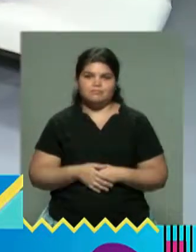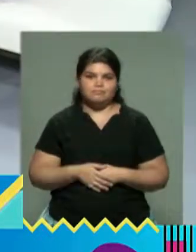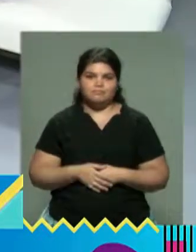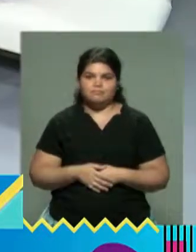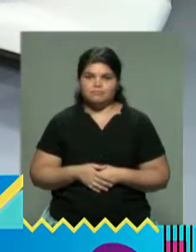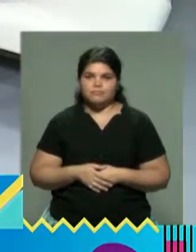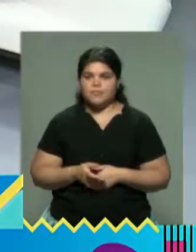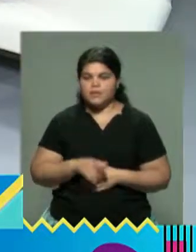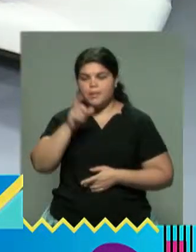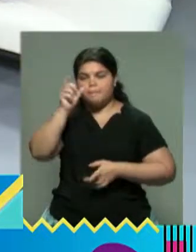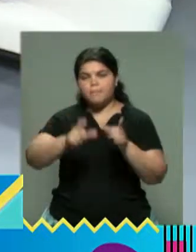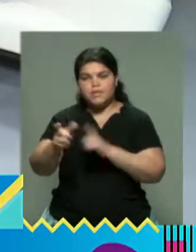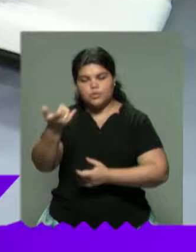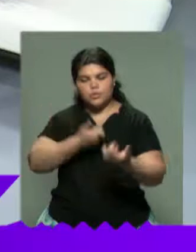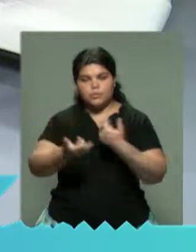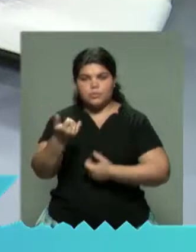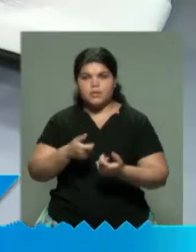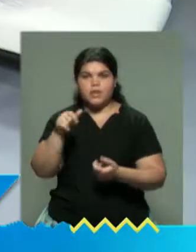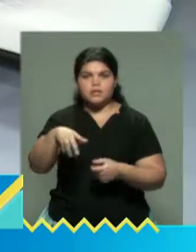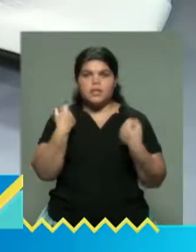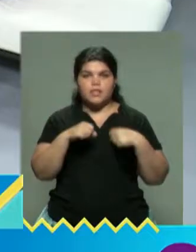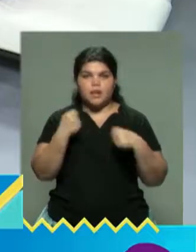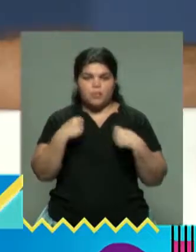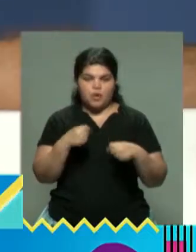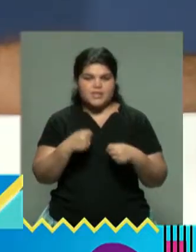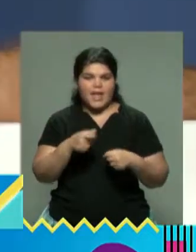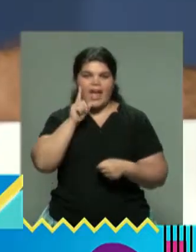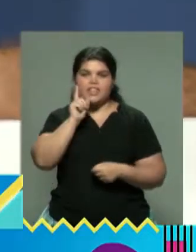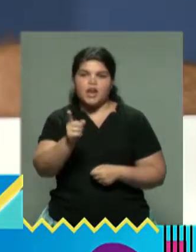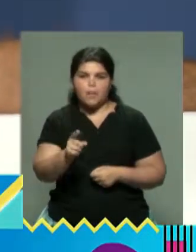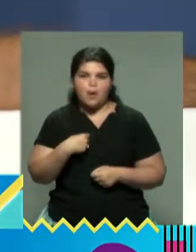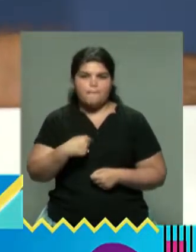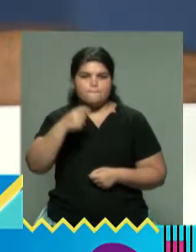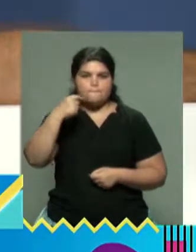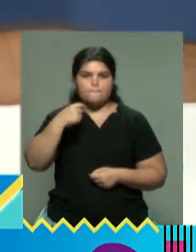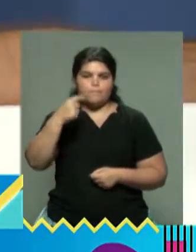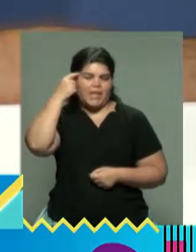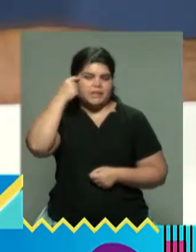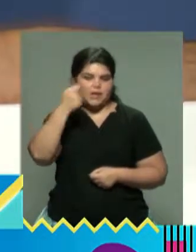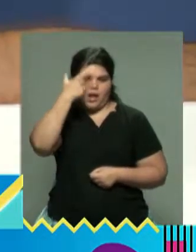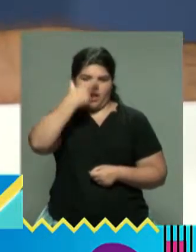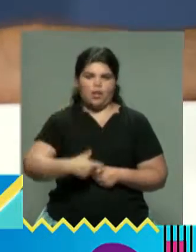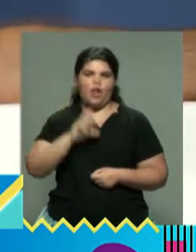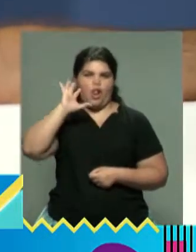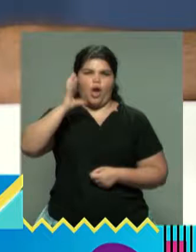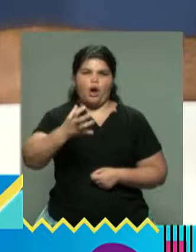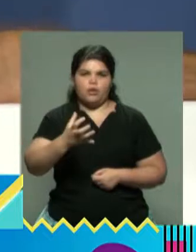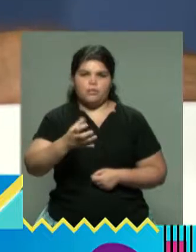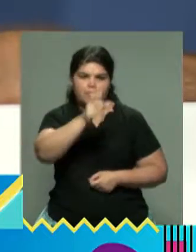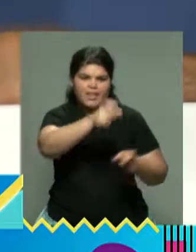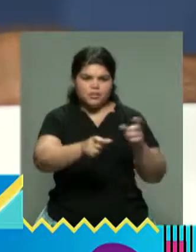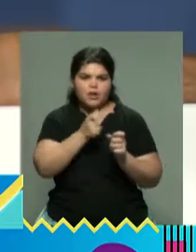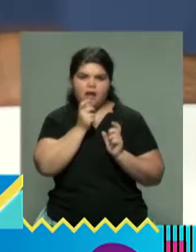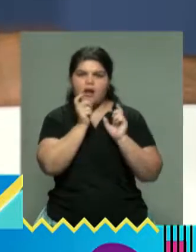que la gente que hace este tipo de deportes extremos estamos locos. Y siempre mi contestación a esa gente que piensa que estamos